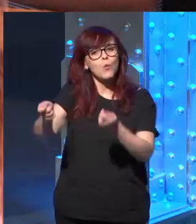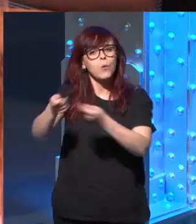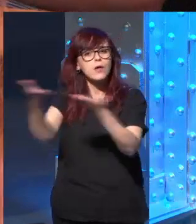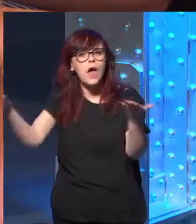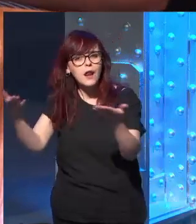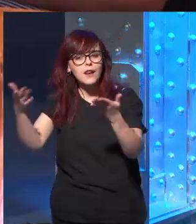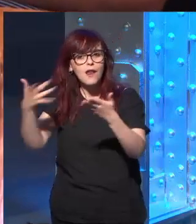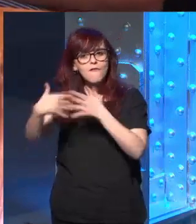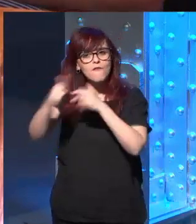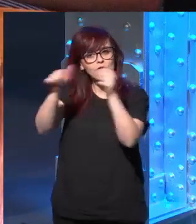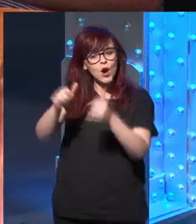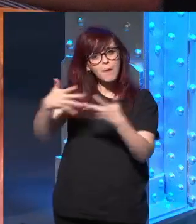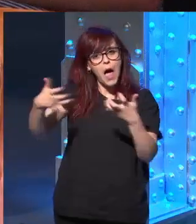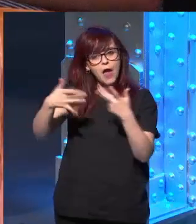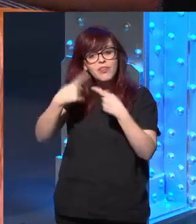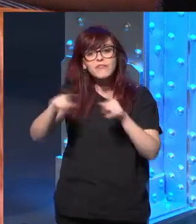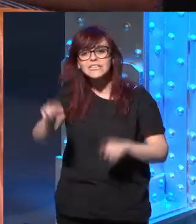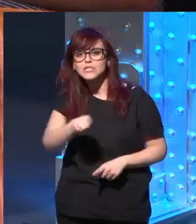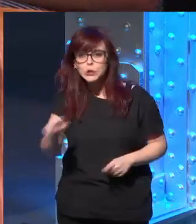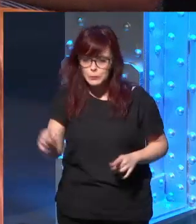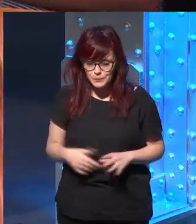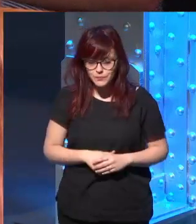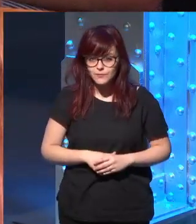público. Ajá. A ver, chicas.